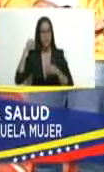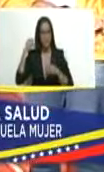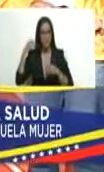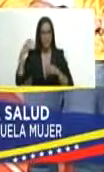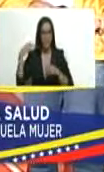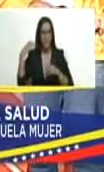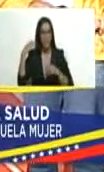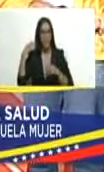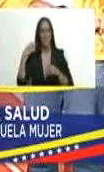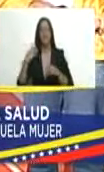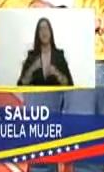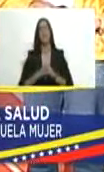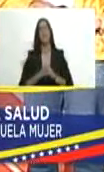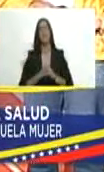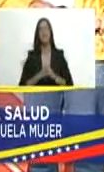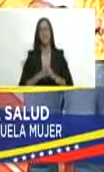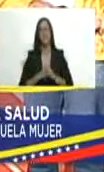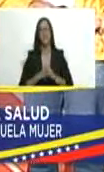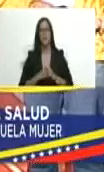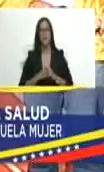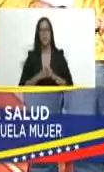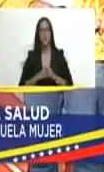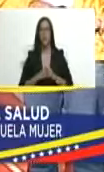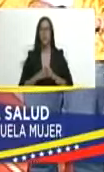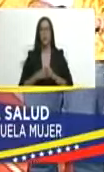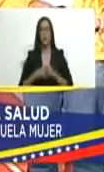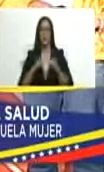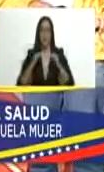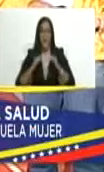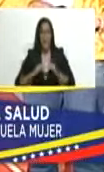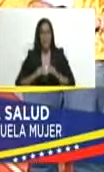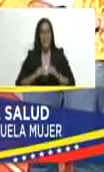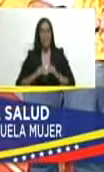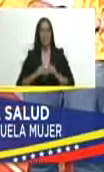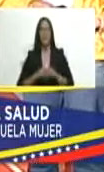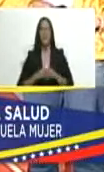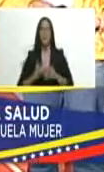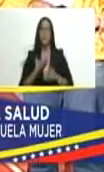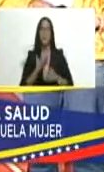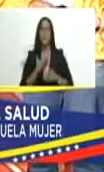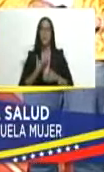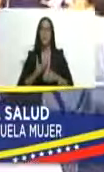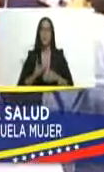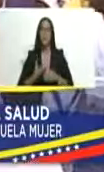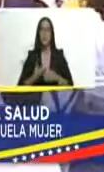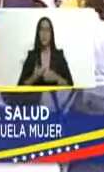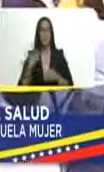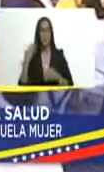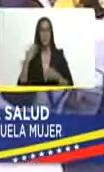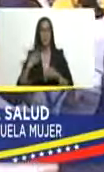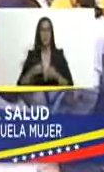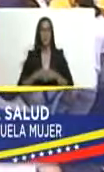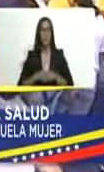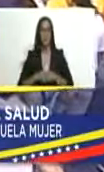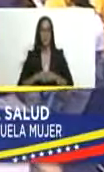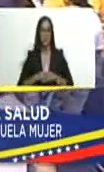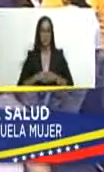entrego la responsabilidad de que la gran misión Venezuela Mujer brille,